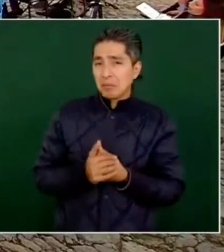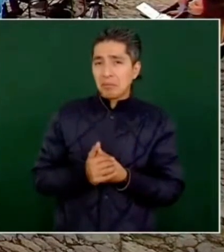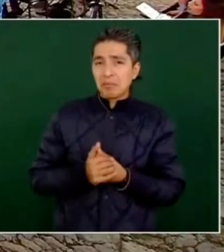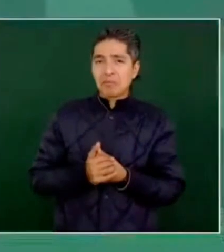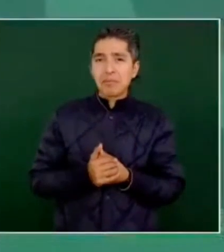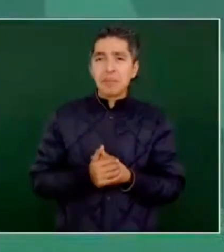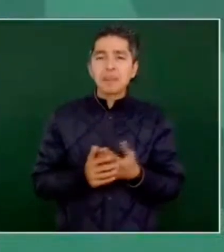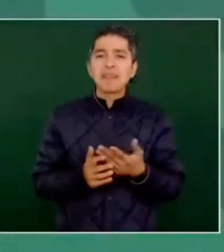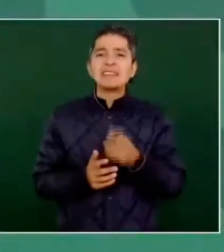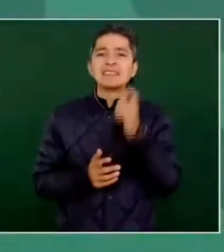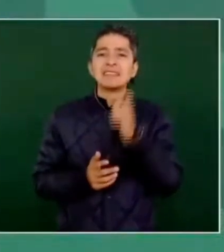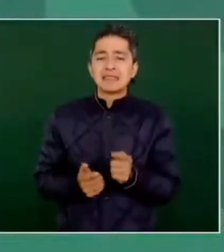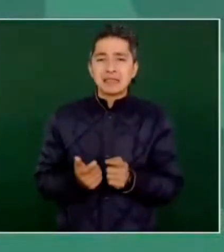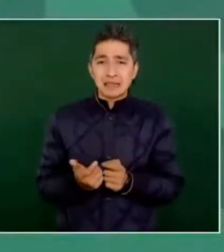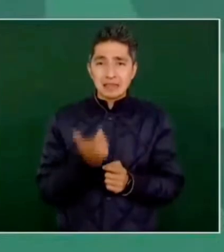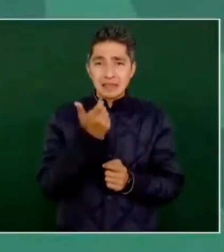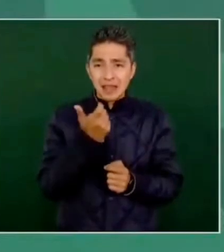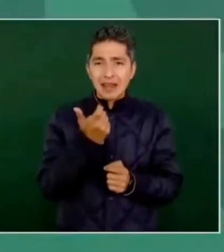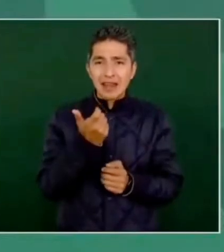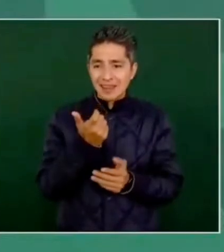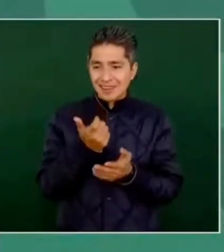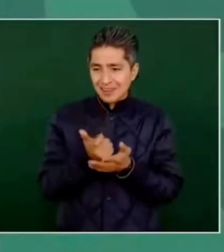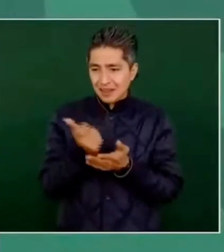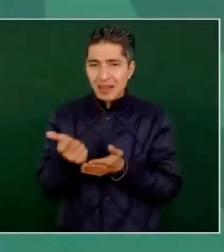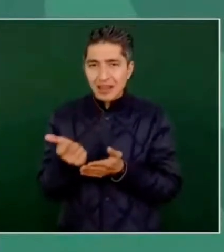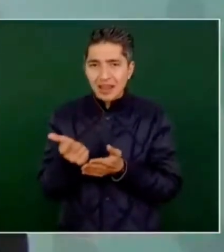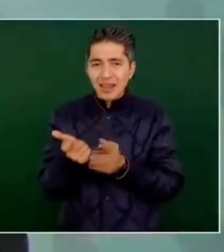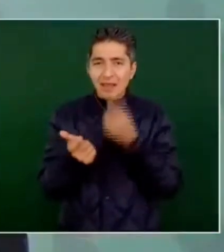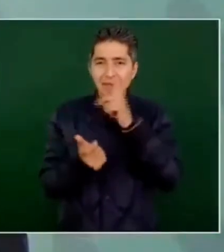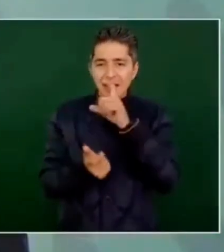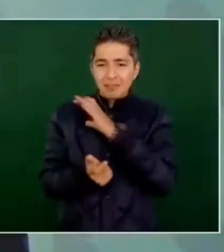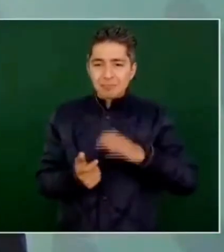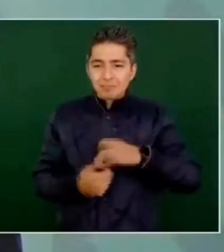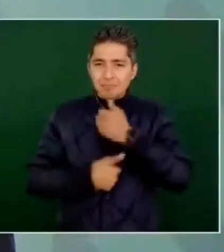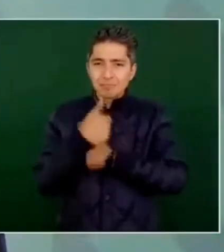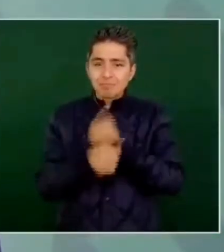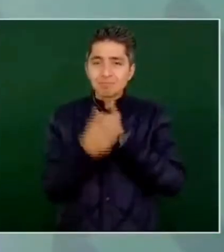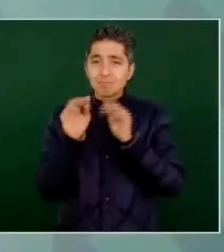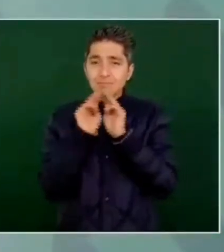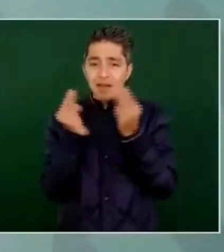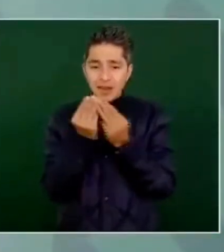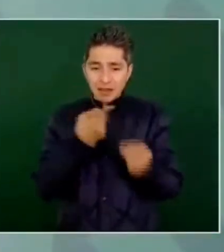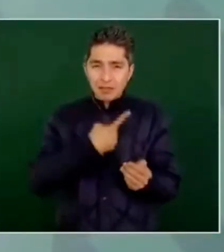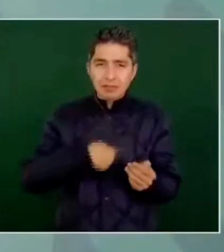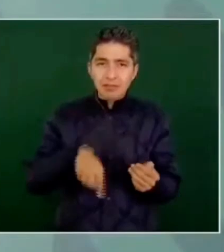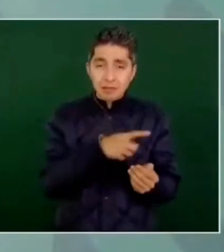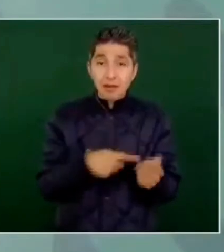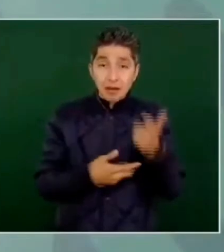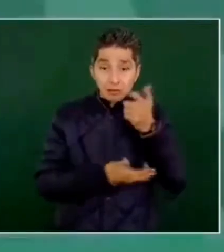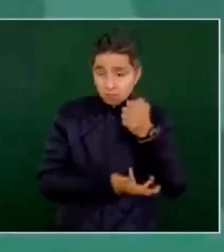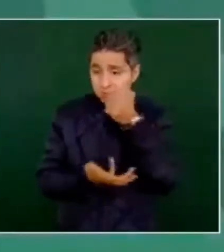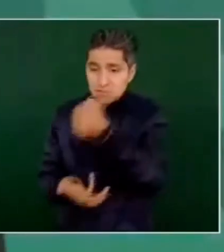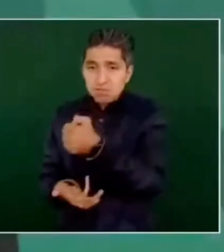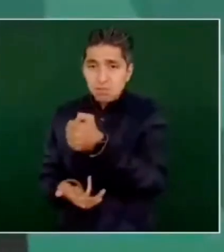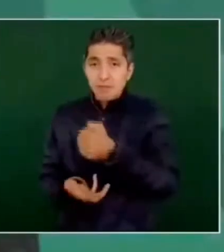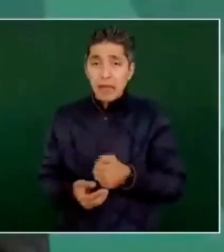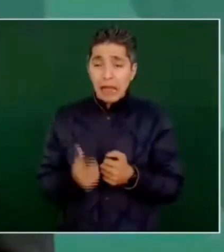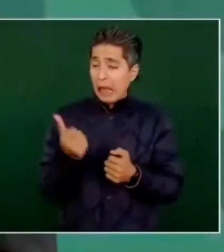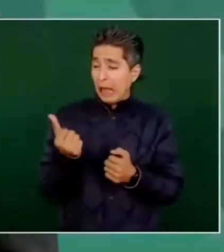que recibió dinero en su campaña del narcotráfico. Así, más o